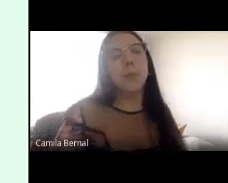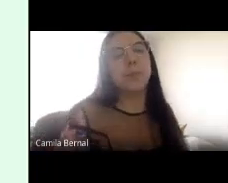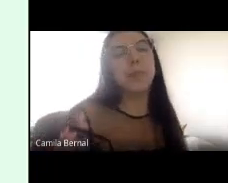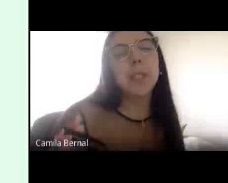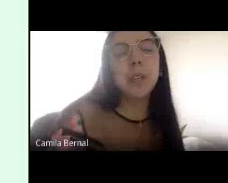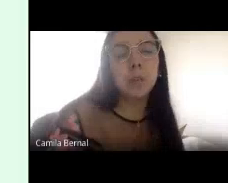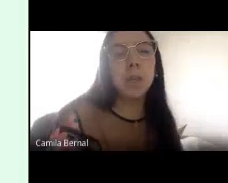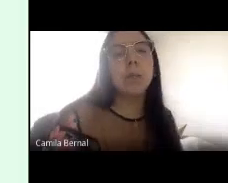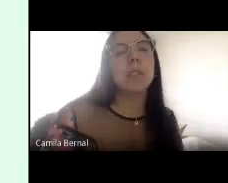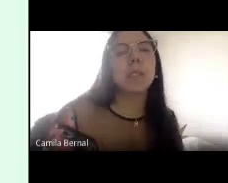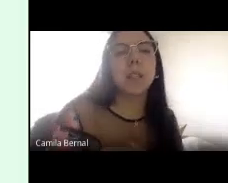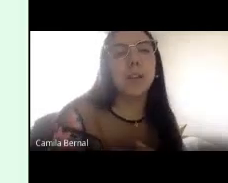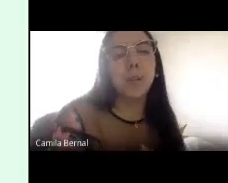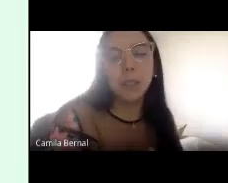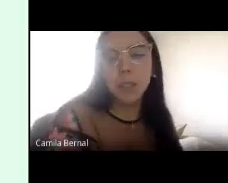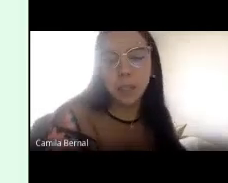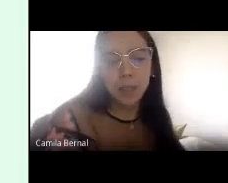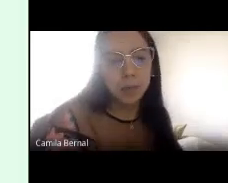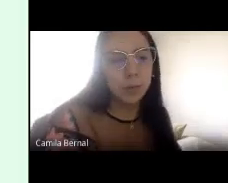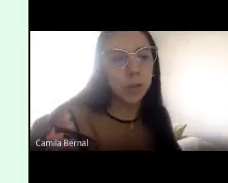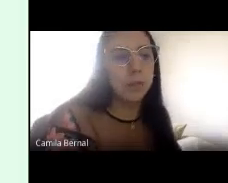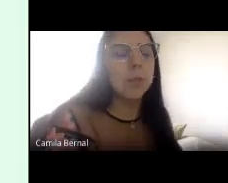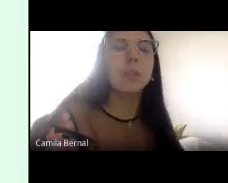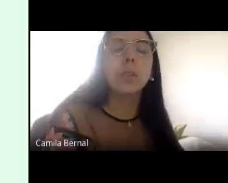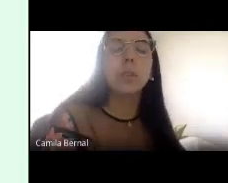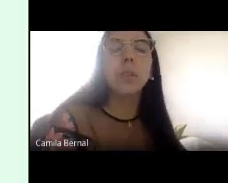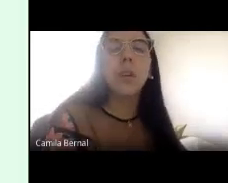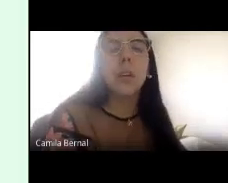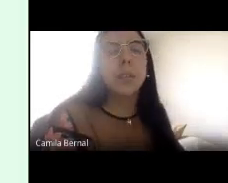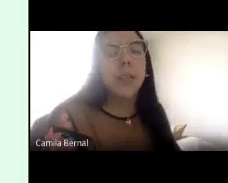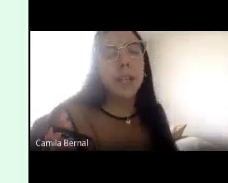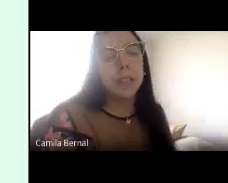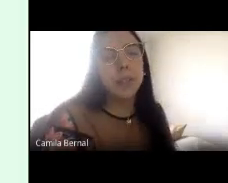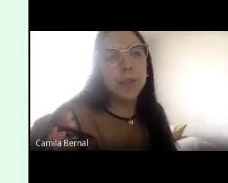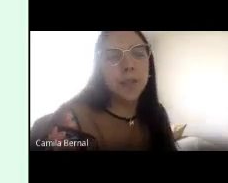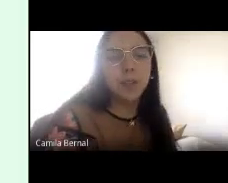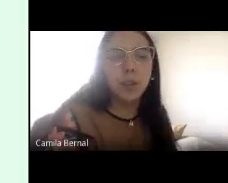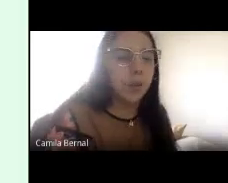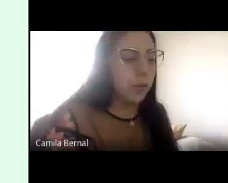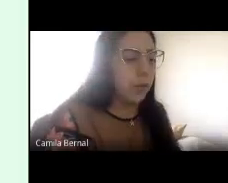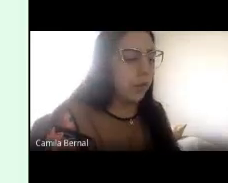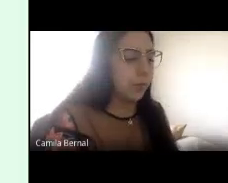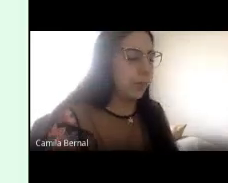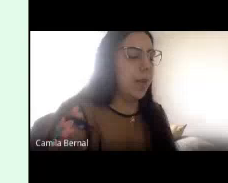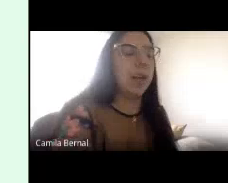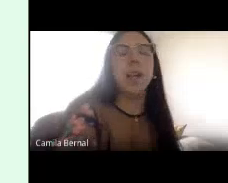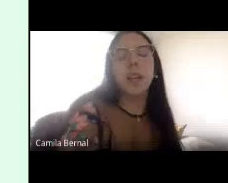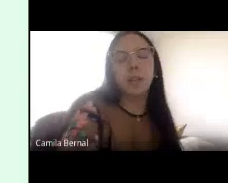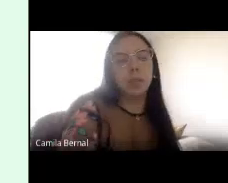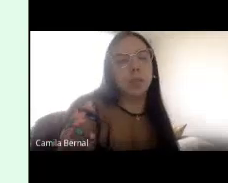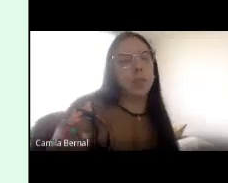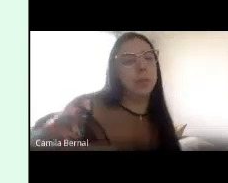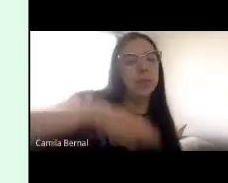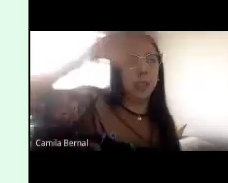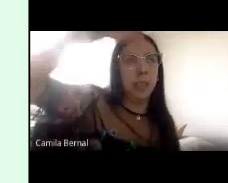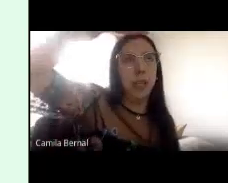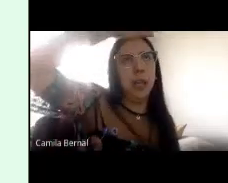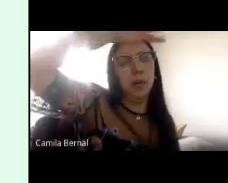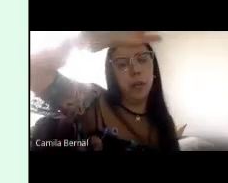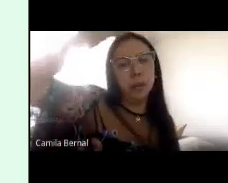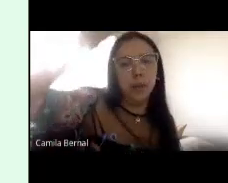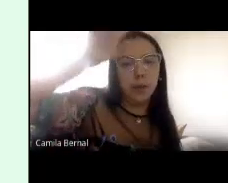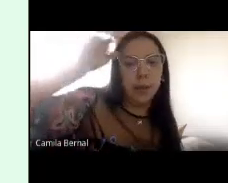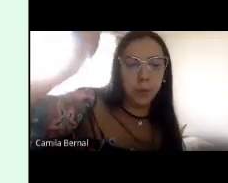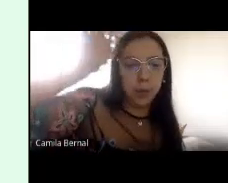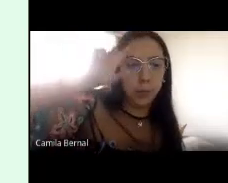como pues ya lo explicamos anteriormente, el funcionamiento de este filtro de arena consiste pues en que el